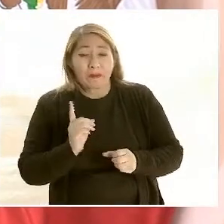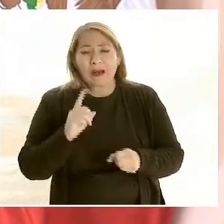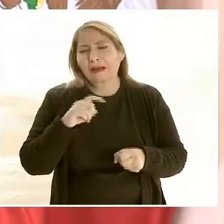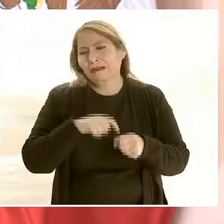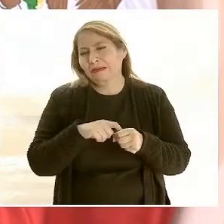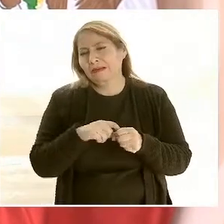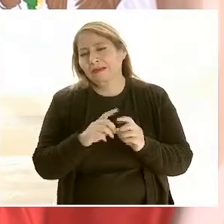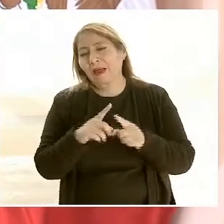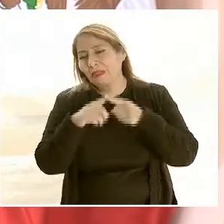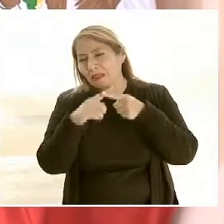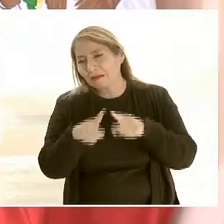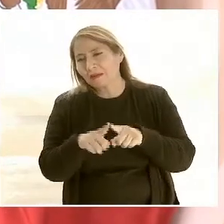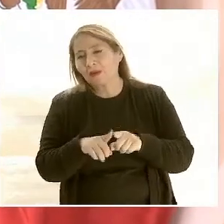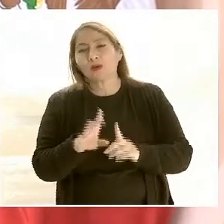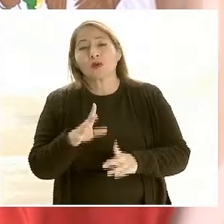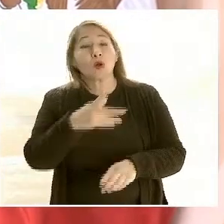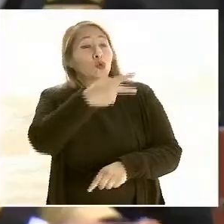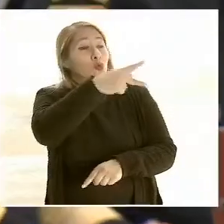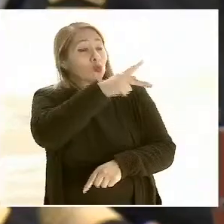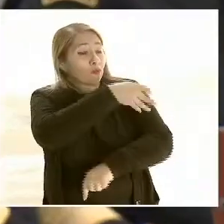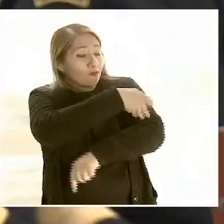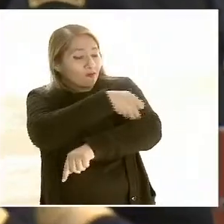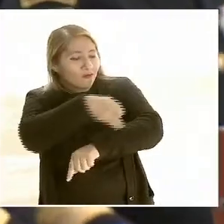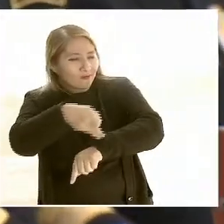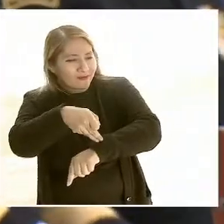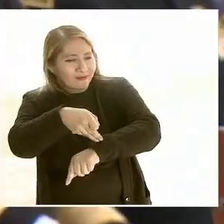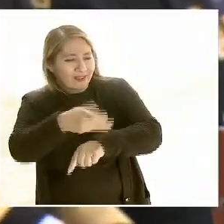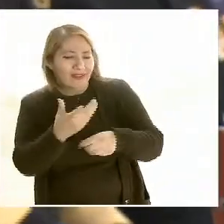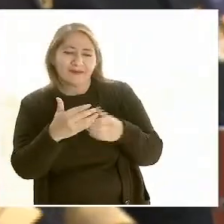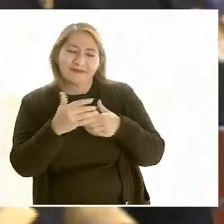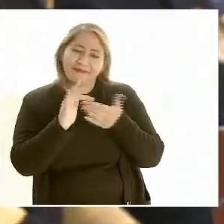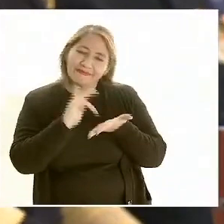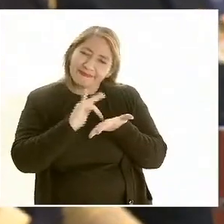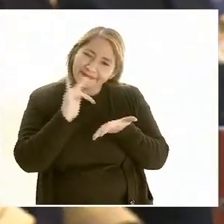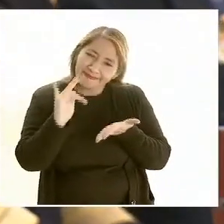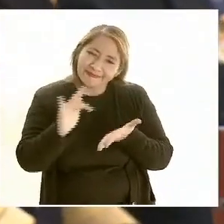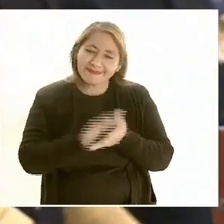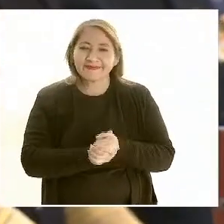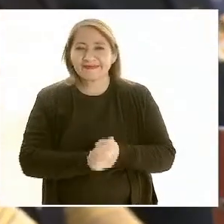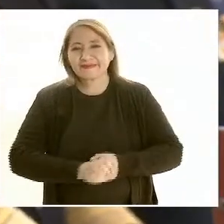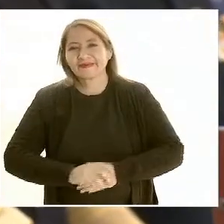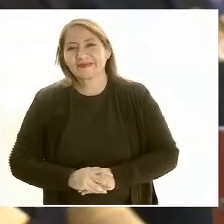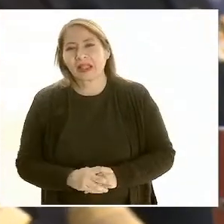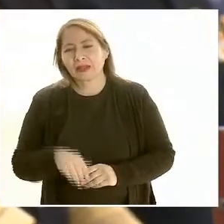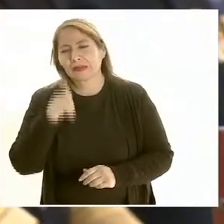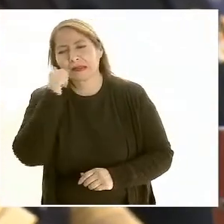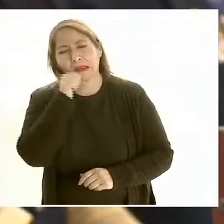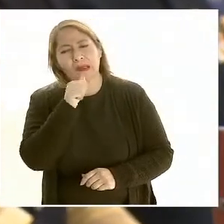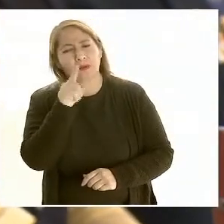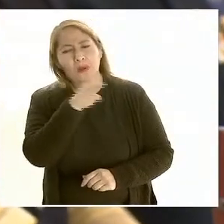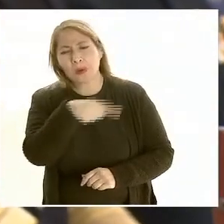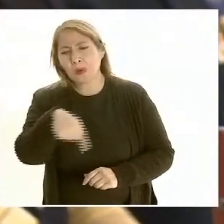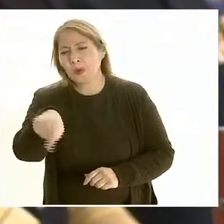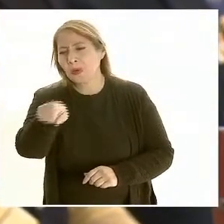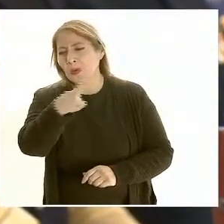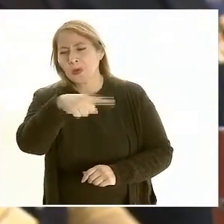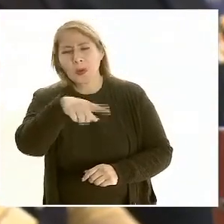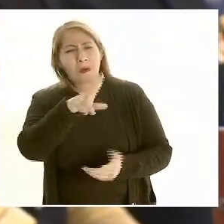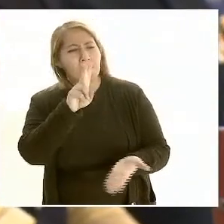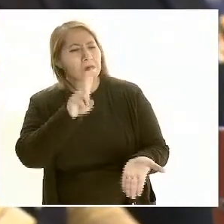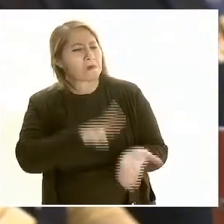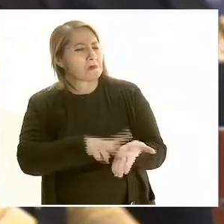incluidos sus familiares, por su invaluable